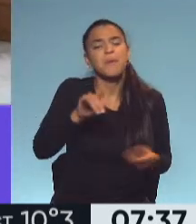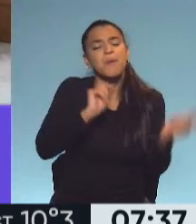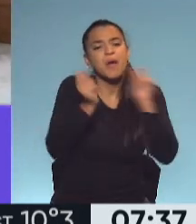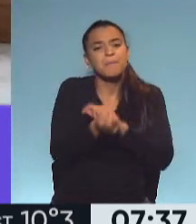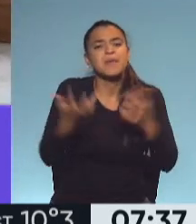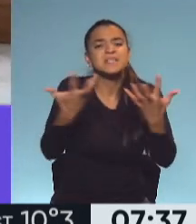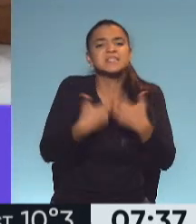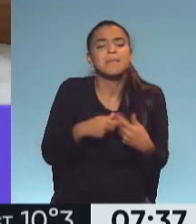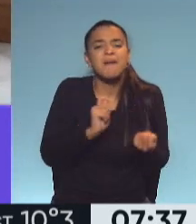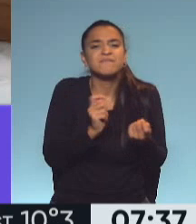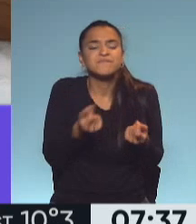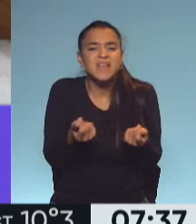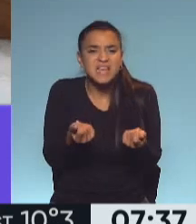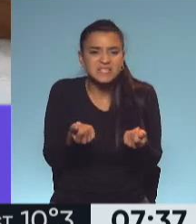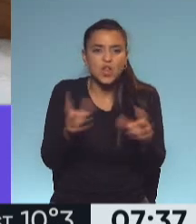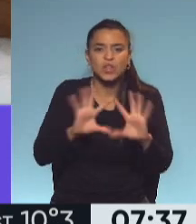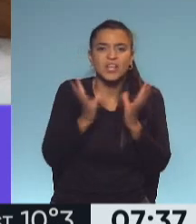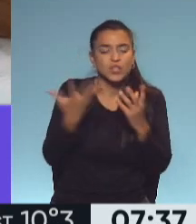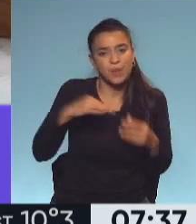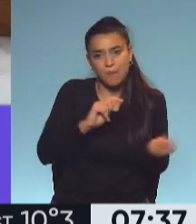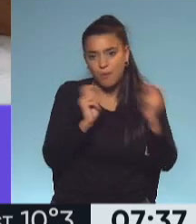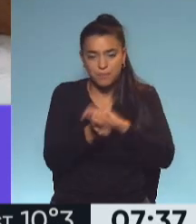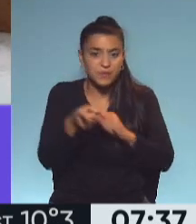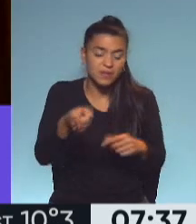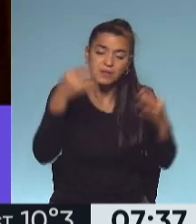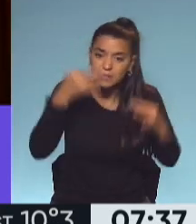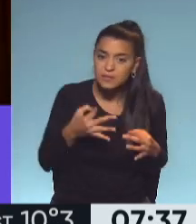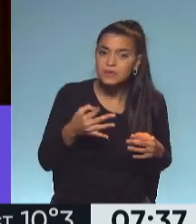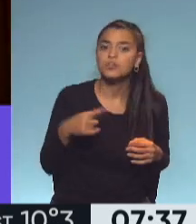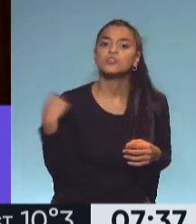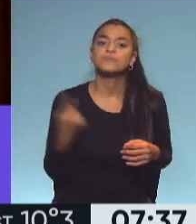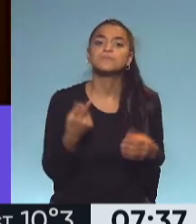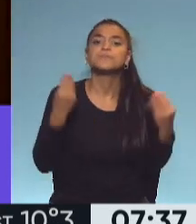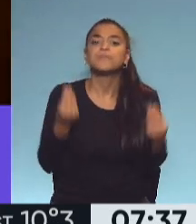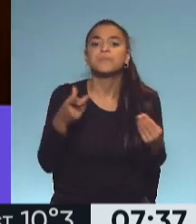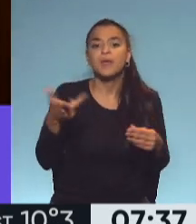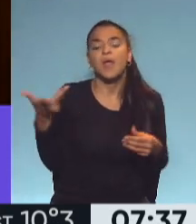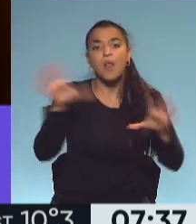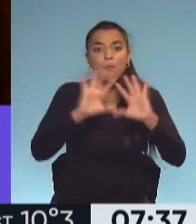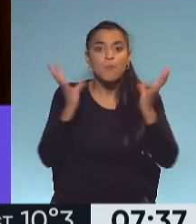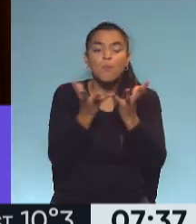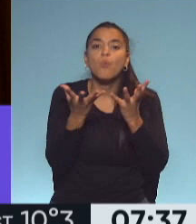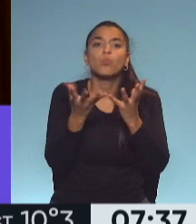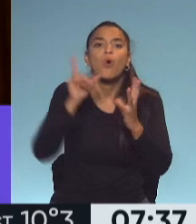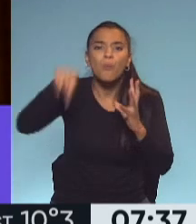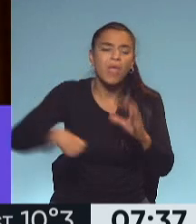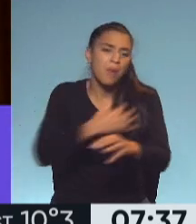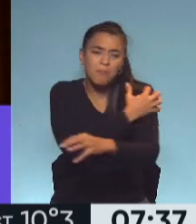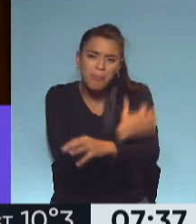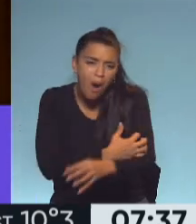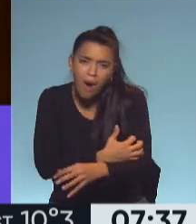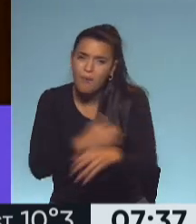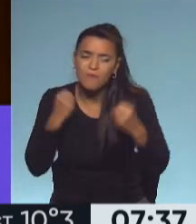financiero internacional. Y eso es inevitable porque lo que está produciendo el mundo es cada vez más pobreza. África es